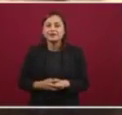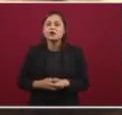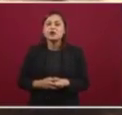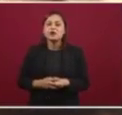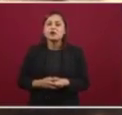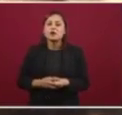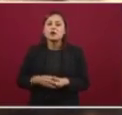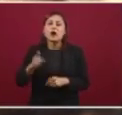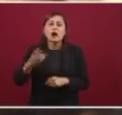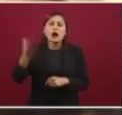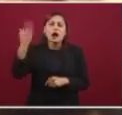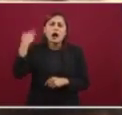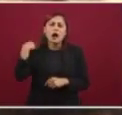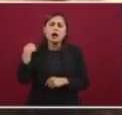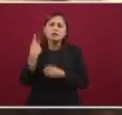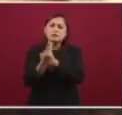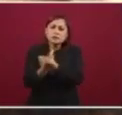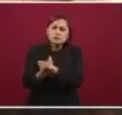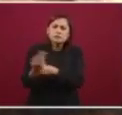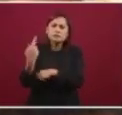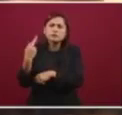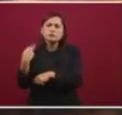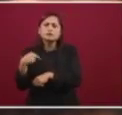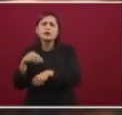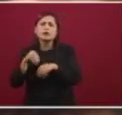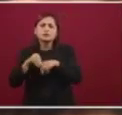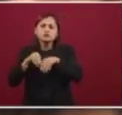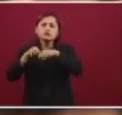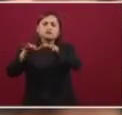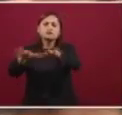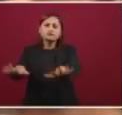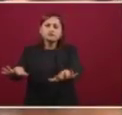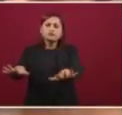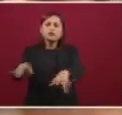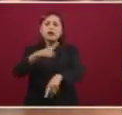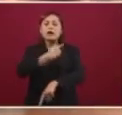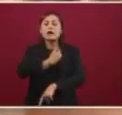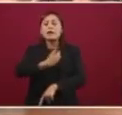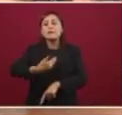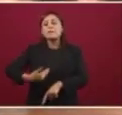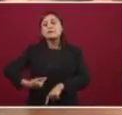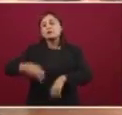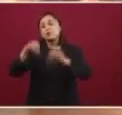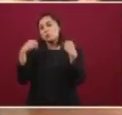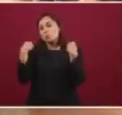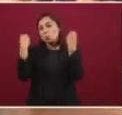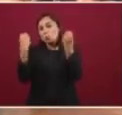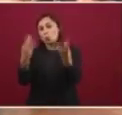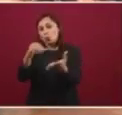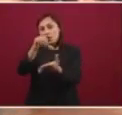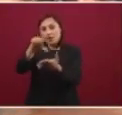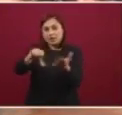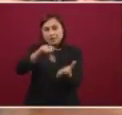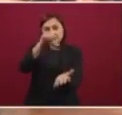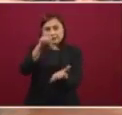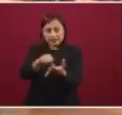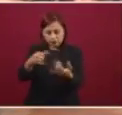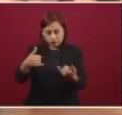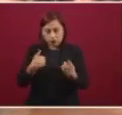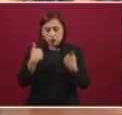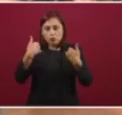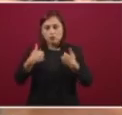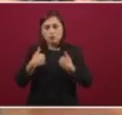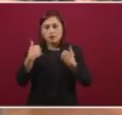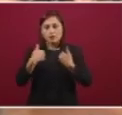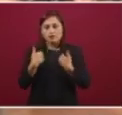medios en ese tiempo, el presidente lo había donado a los centros de integración juvenil. ¿Esto es así o no se sabe